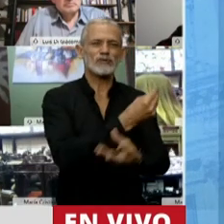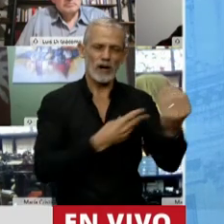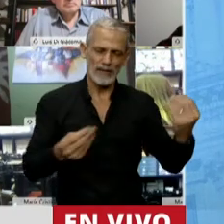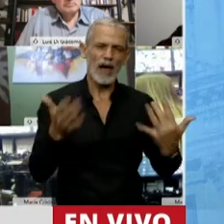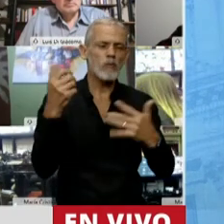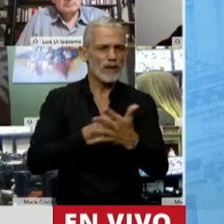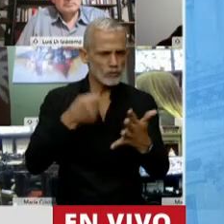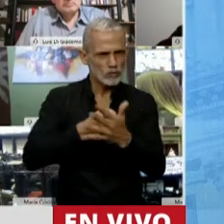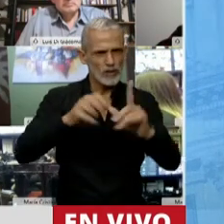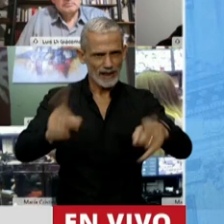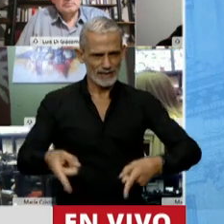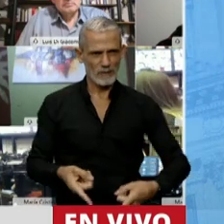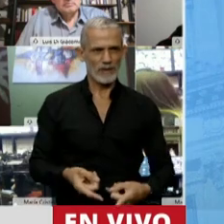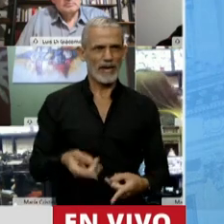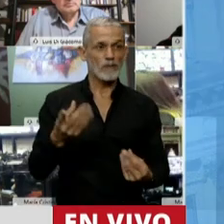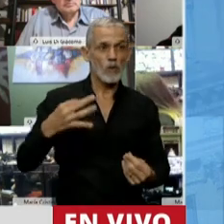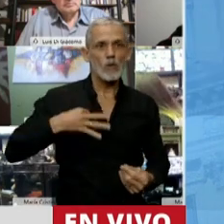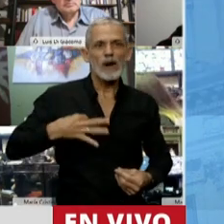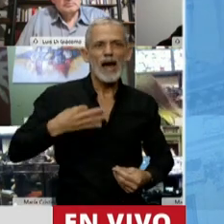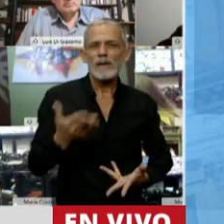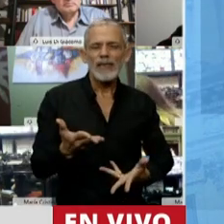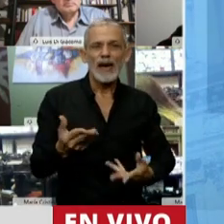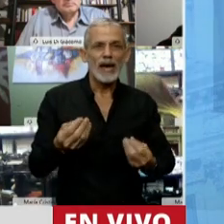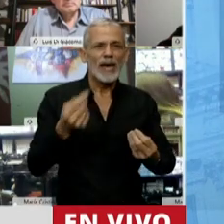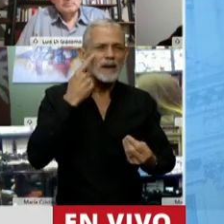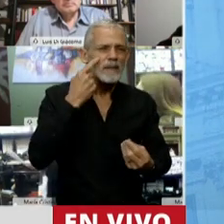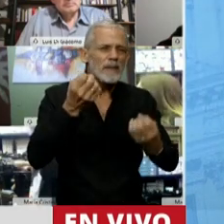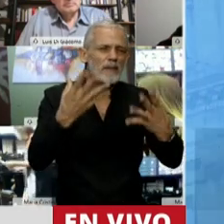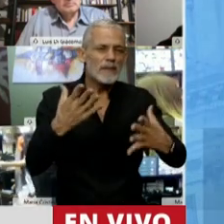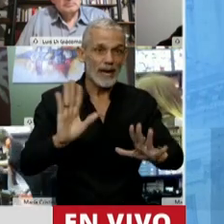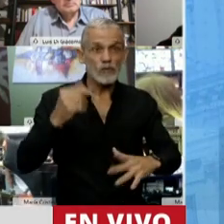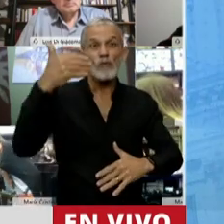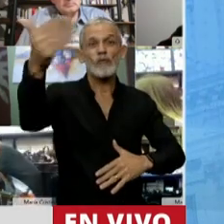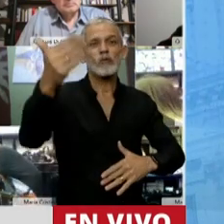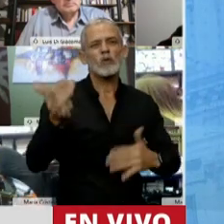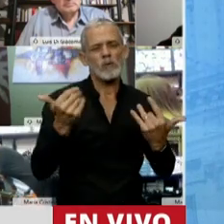de la militancia por una vida vivible y